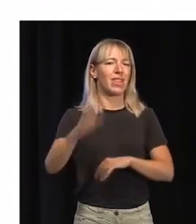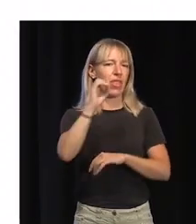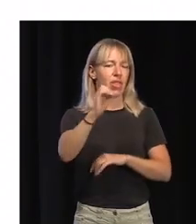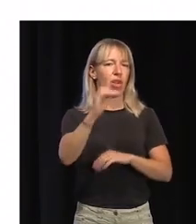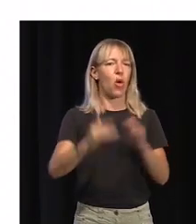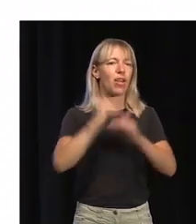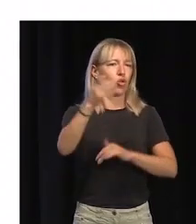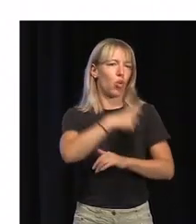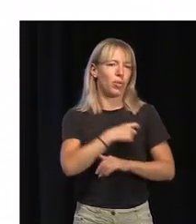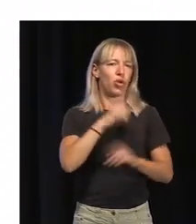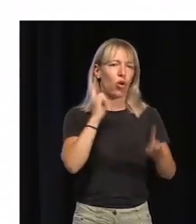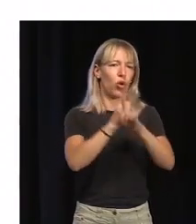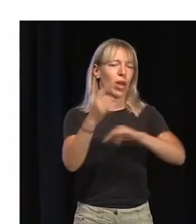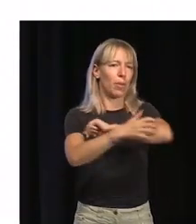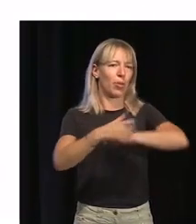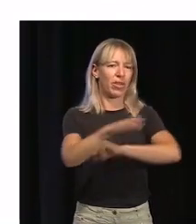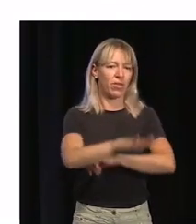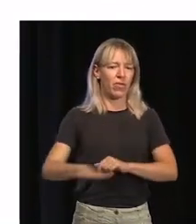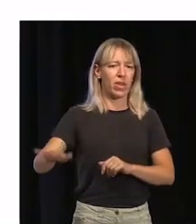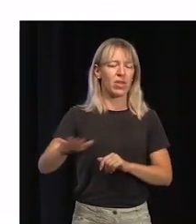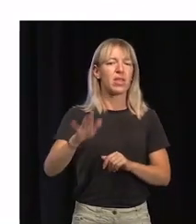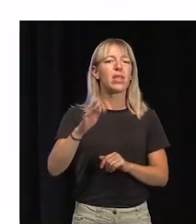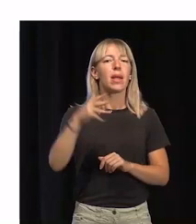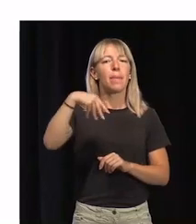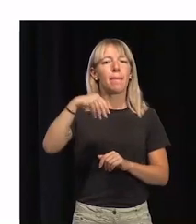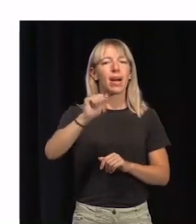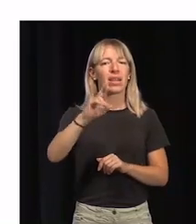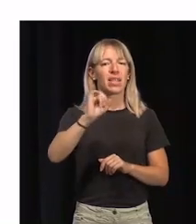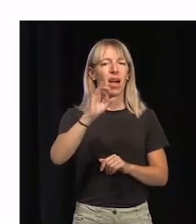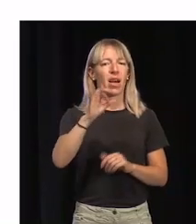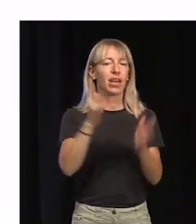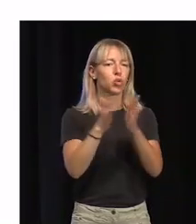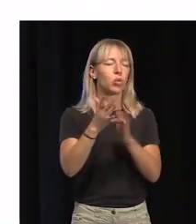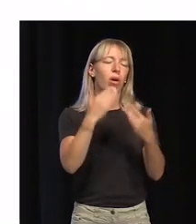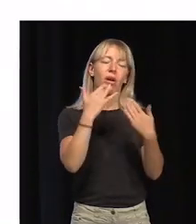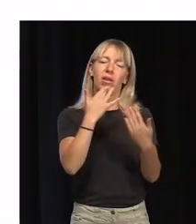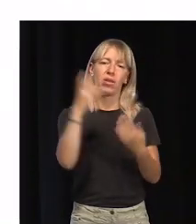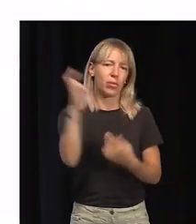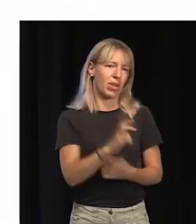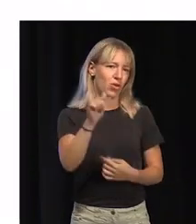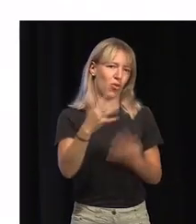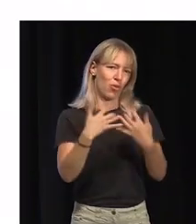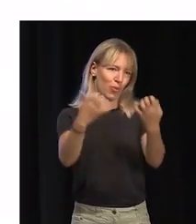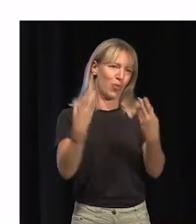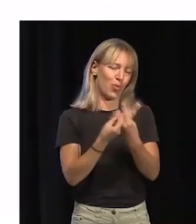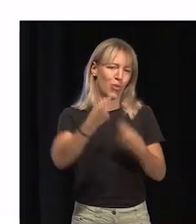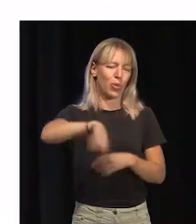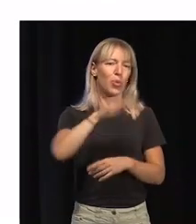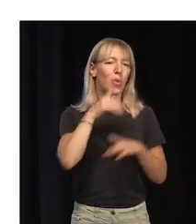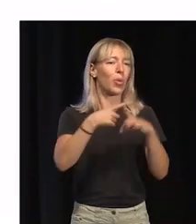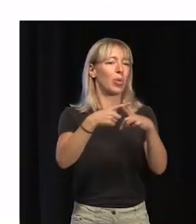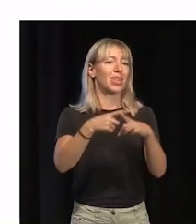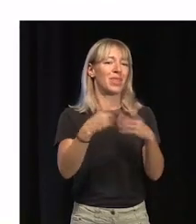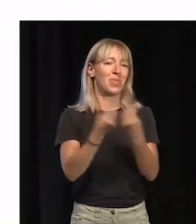Comisionado contra la Pobreza Infantil. María Jesús, muchísimas gracias por estar hoy aquí con nosotros, porque compartimos